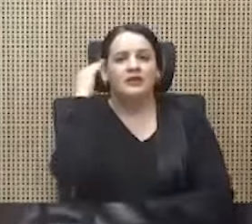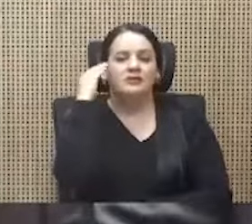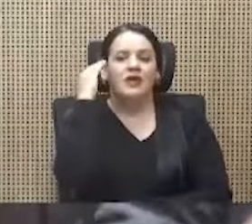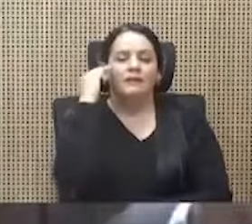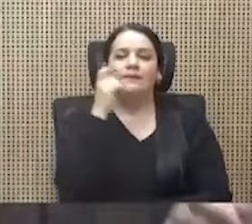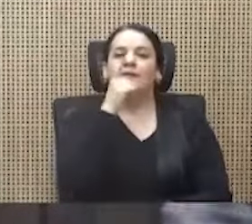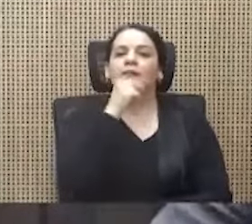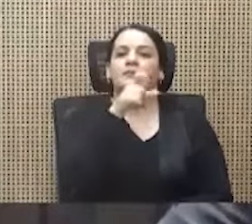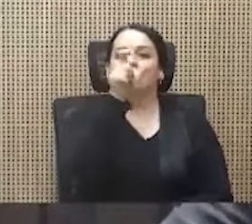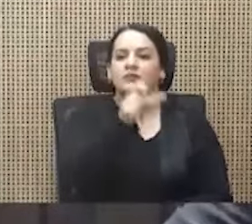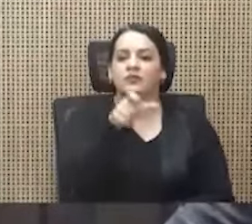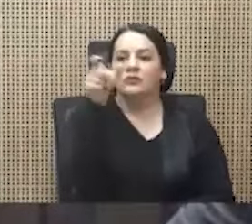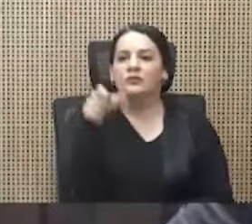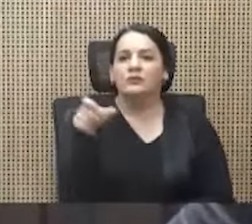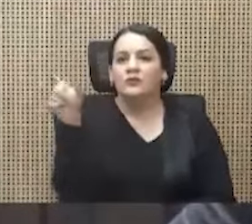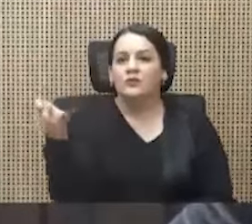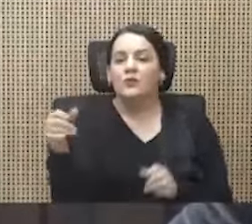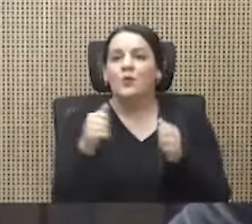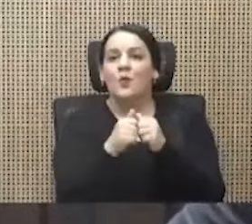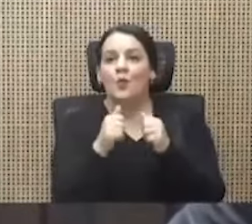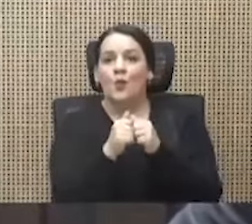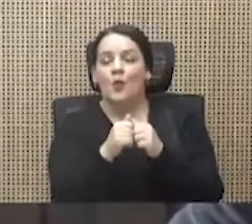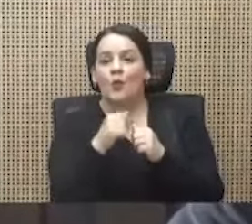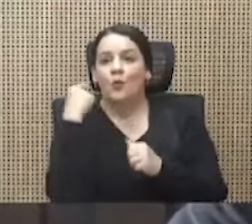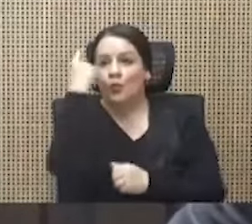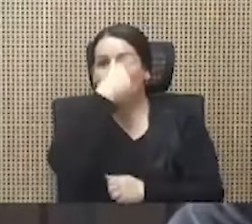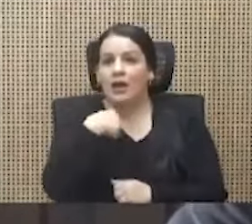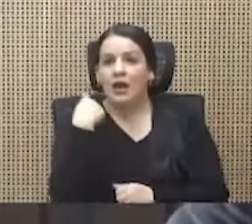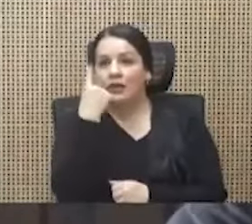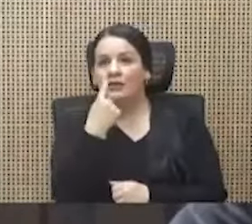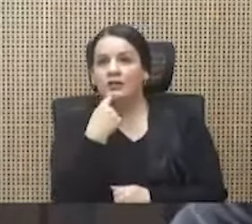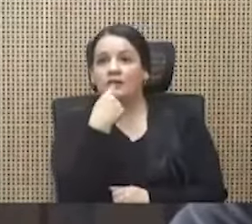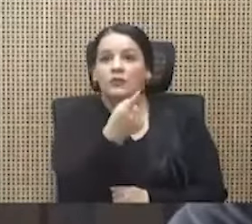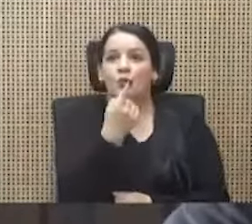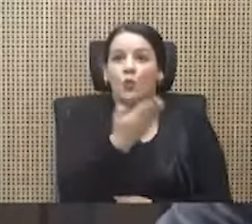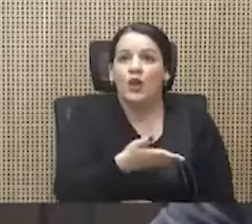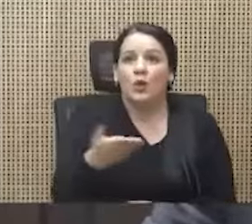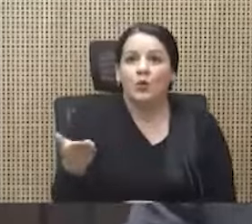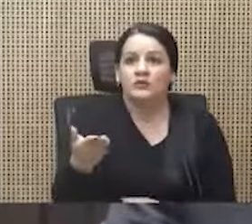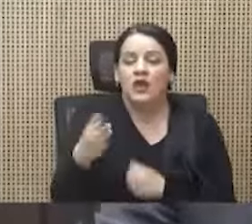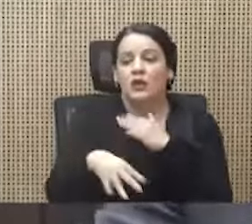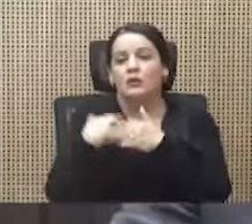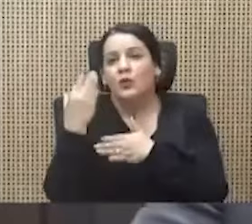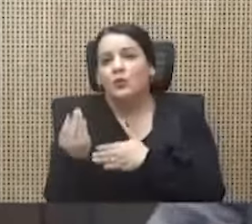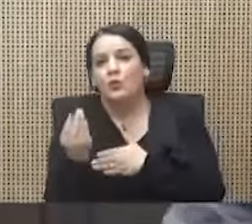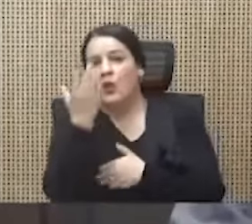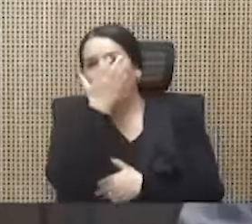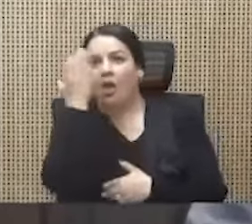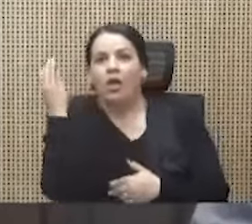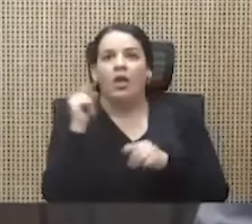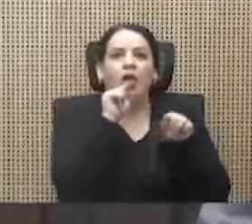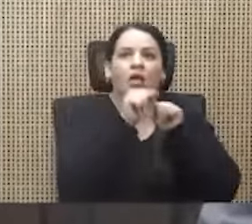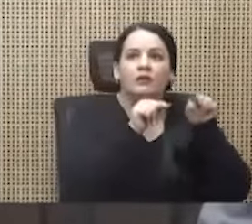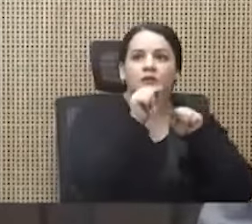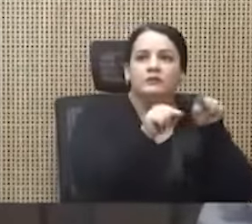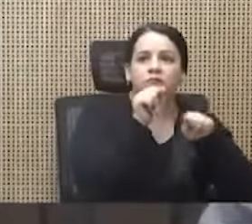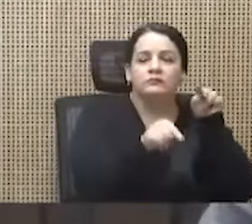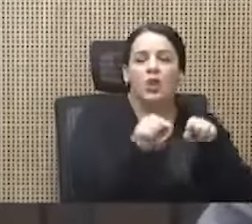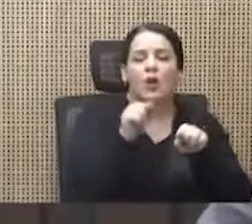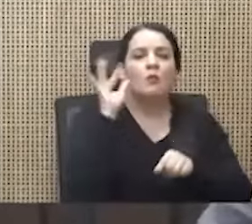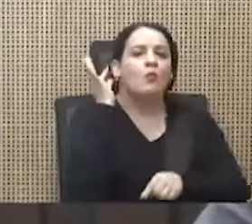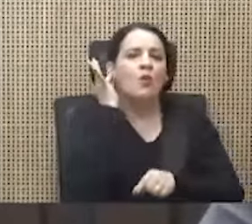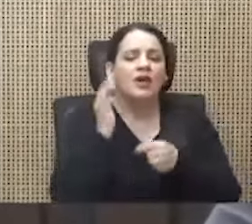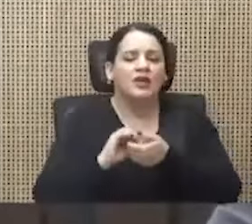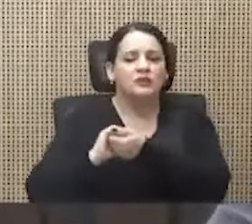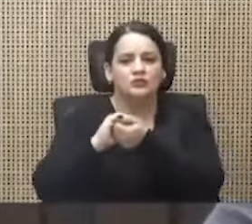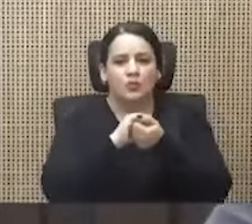quiénes son, quienes con una careta dicen una cosa y después salen criticando a las mujeres sororas, a las